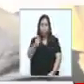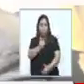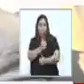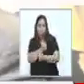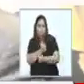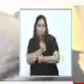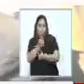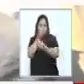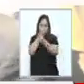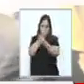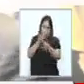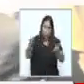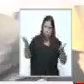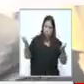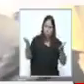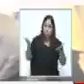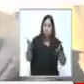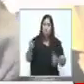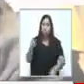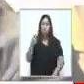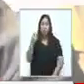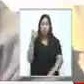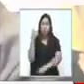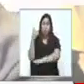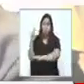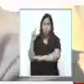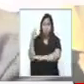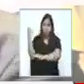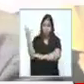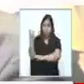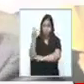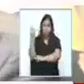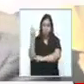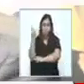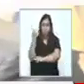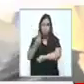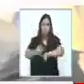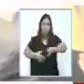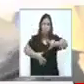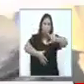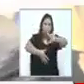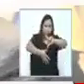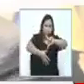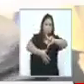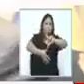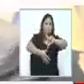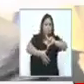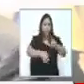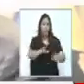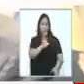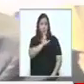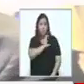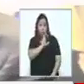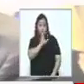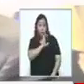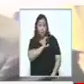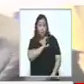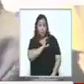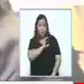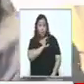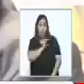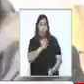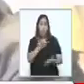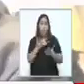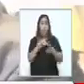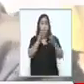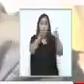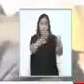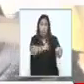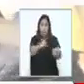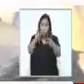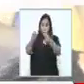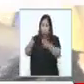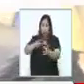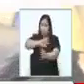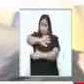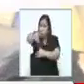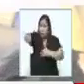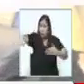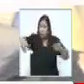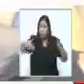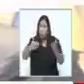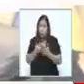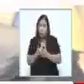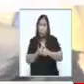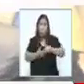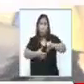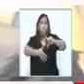militares, no solo de Bolivia, sino también de América Latina, a los policías, al pueblo de América Latina.